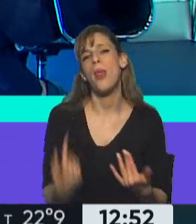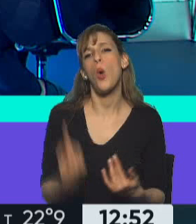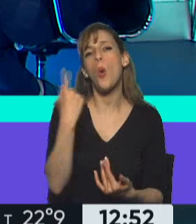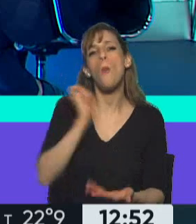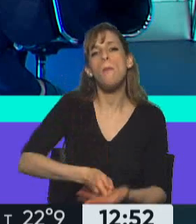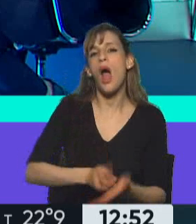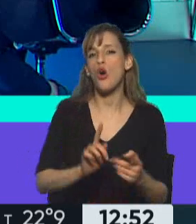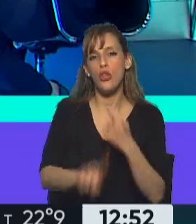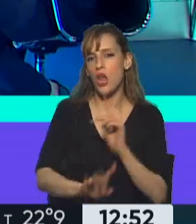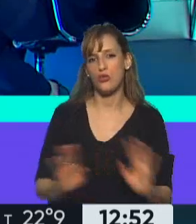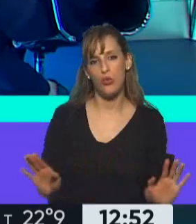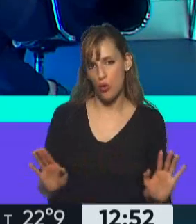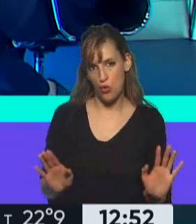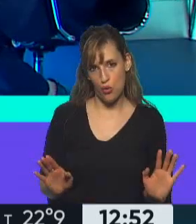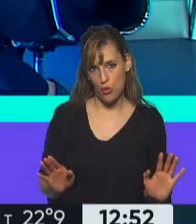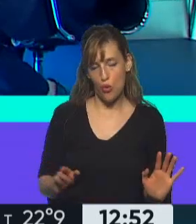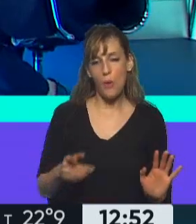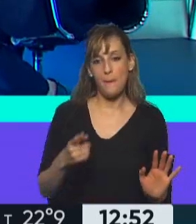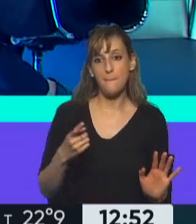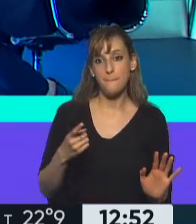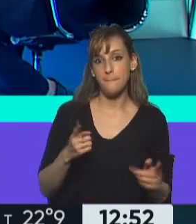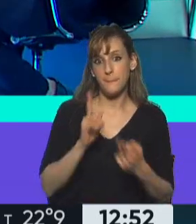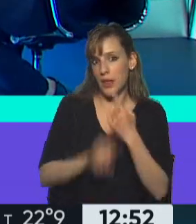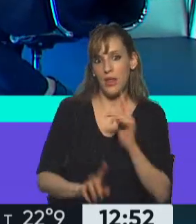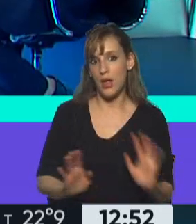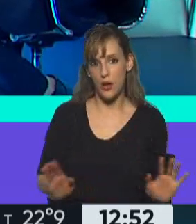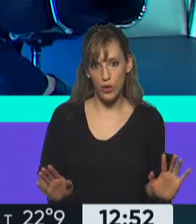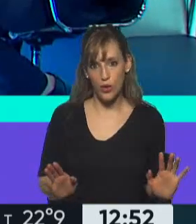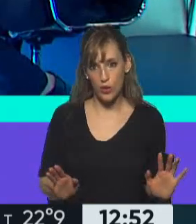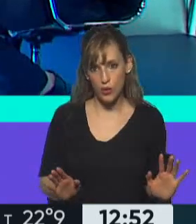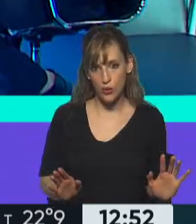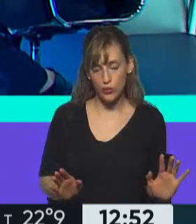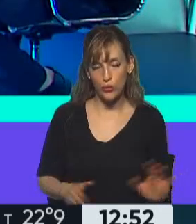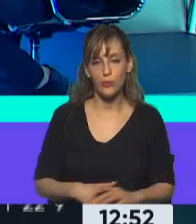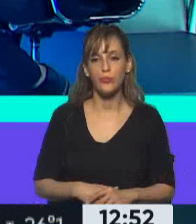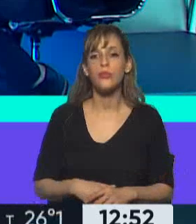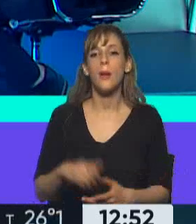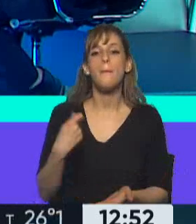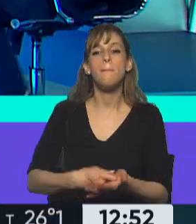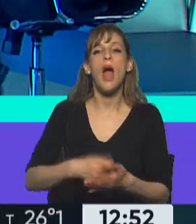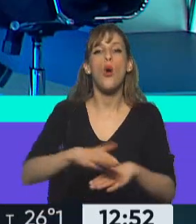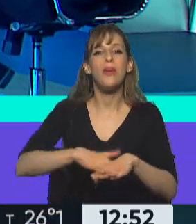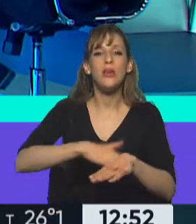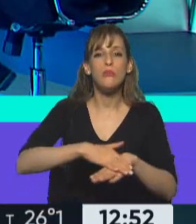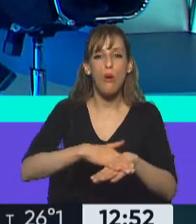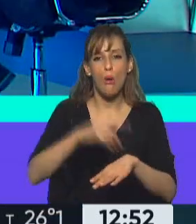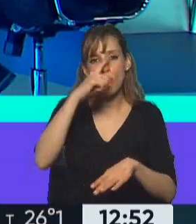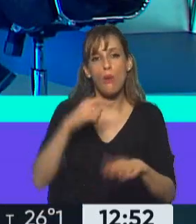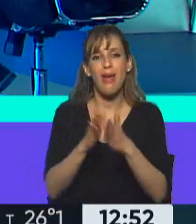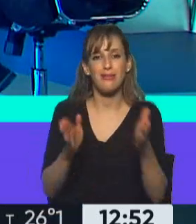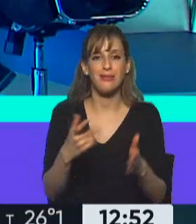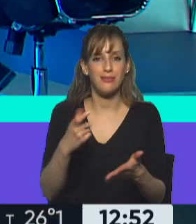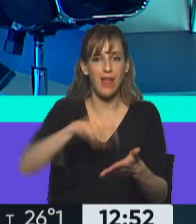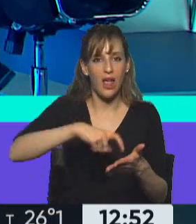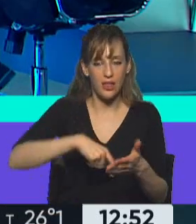solo pago, sin financiación, pero sí financiarlo a través del pago del mínimo de la tarjeta mensualmente. Rulo, vos nos contabas